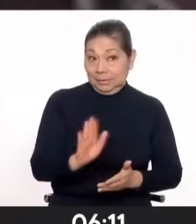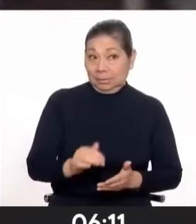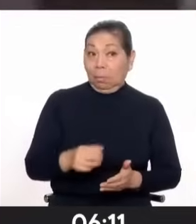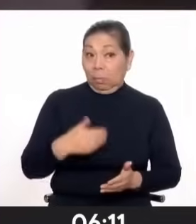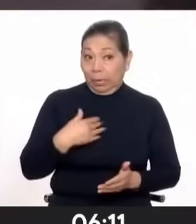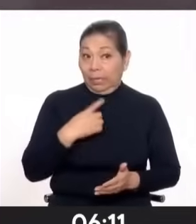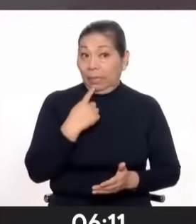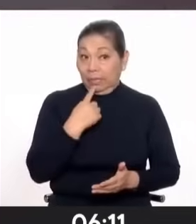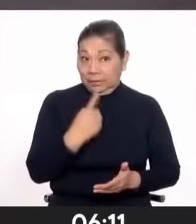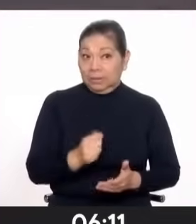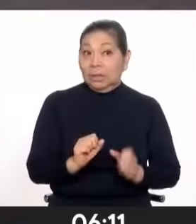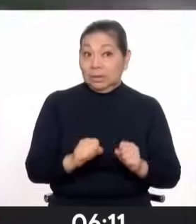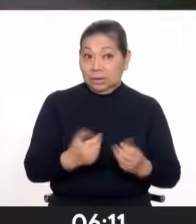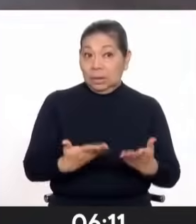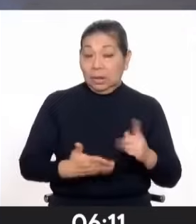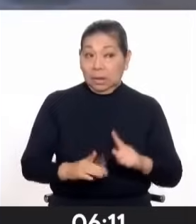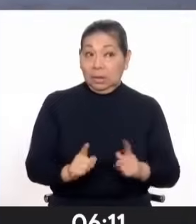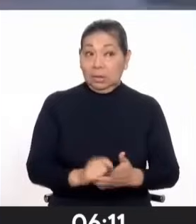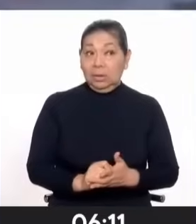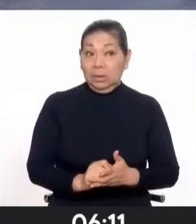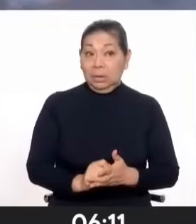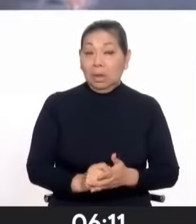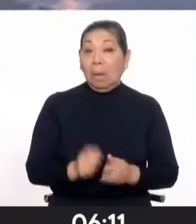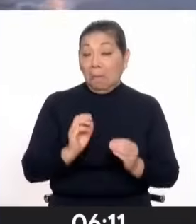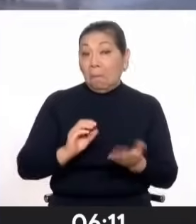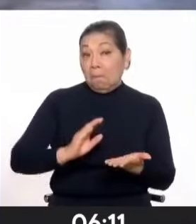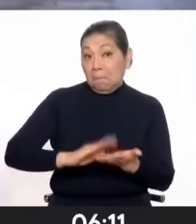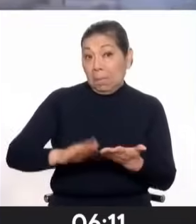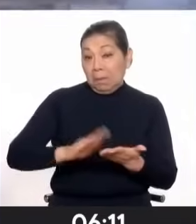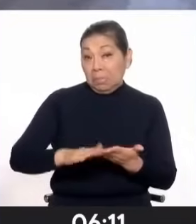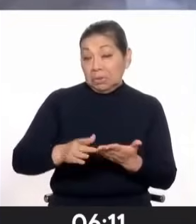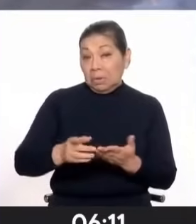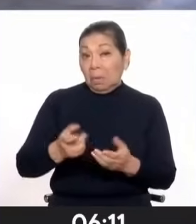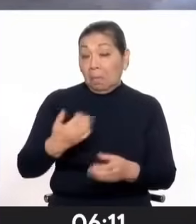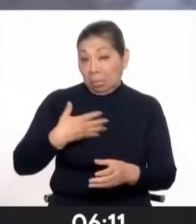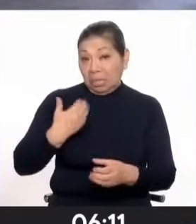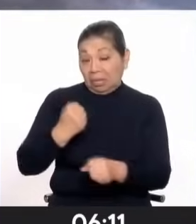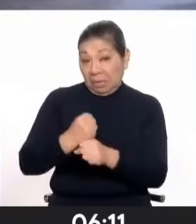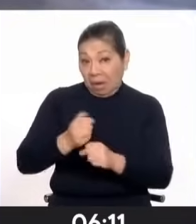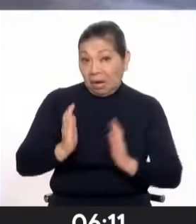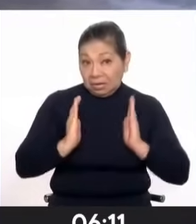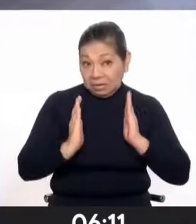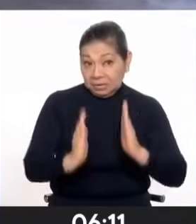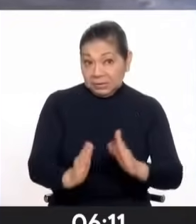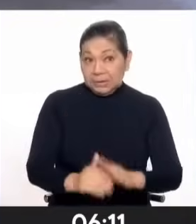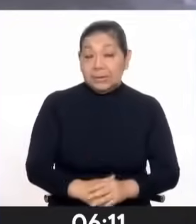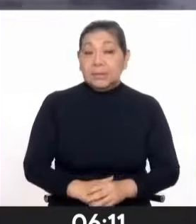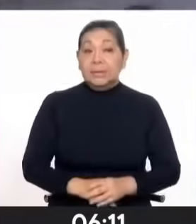pueden justificar que tenían algún tipo de autorización para estar en esta zona?